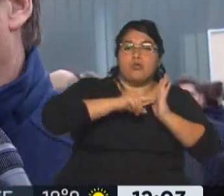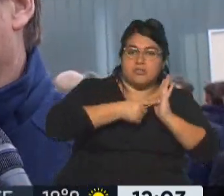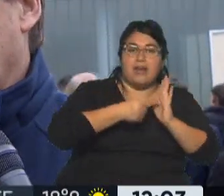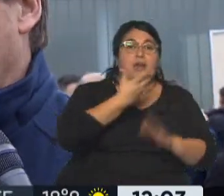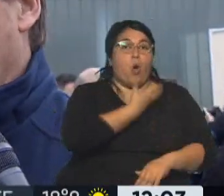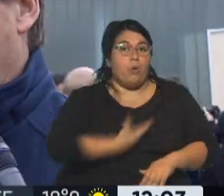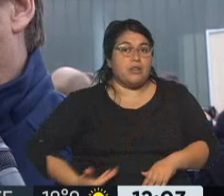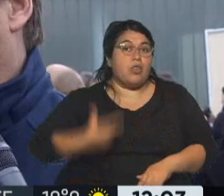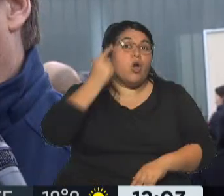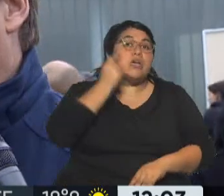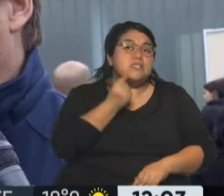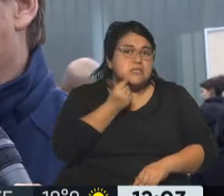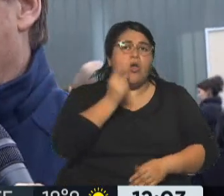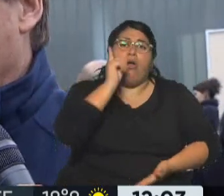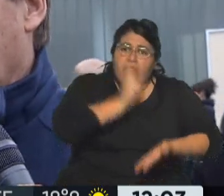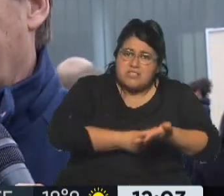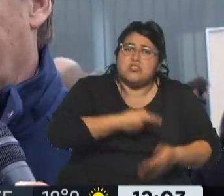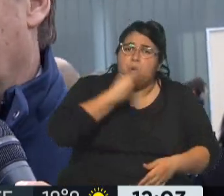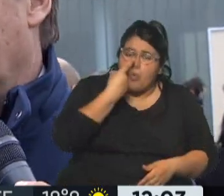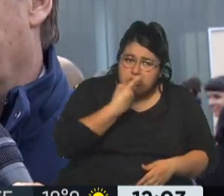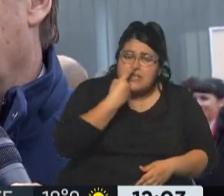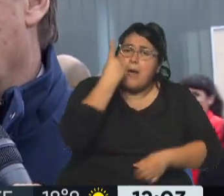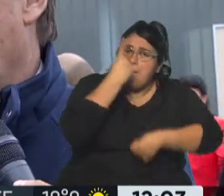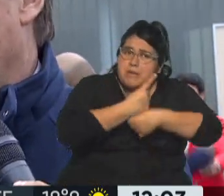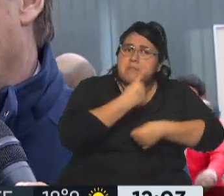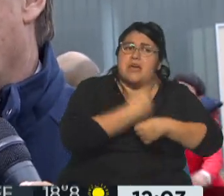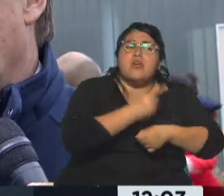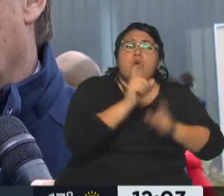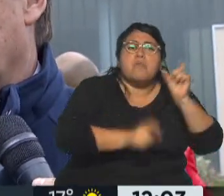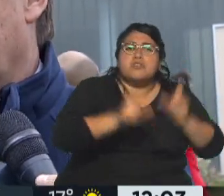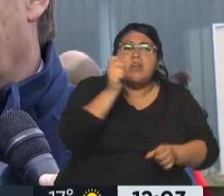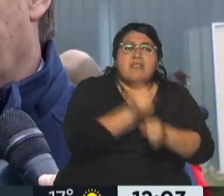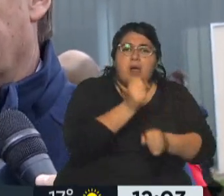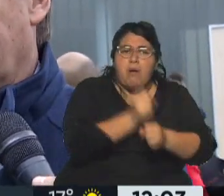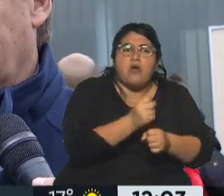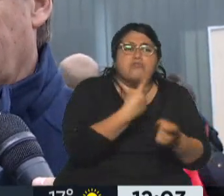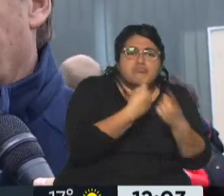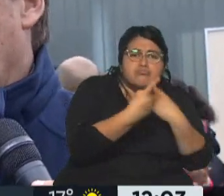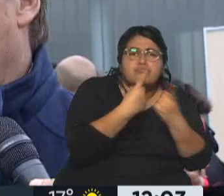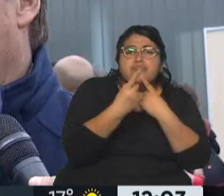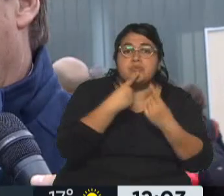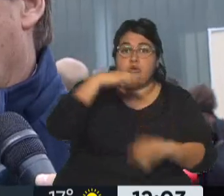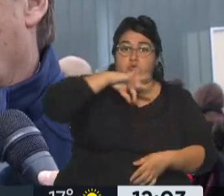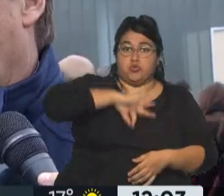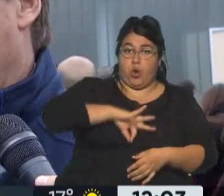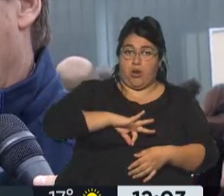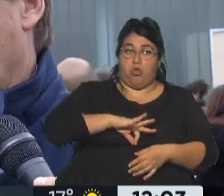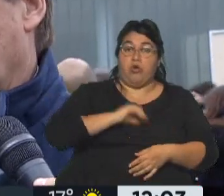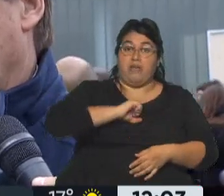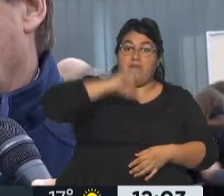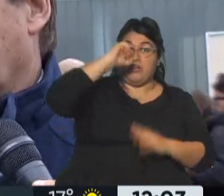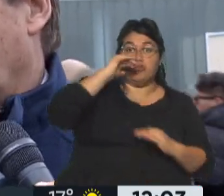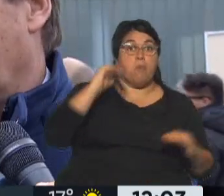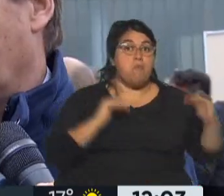dijo que la medida es interesante pero que lo va a conversar con los y las trabajadoras porque la paritaria de los estatales cerró por arriba de la inflación